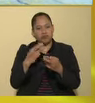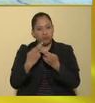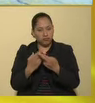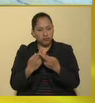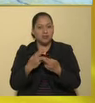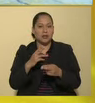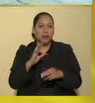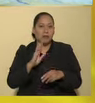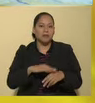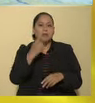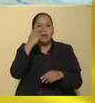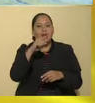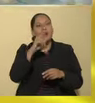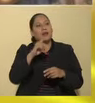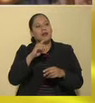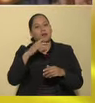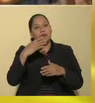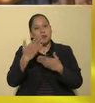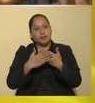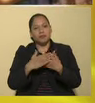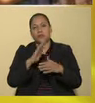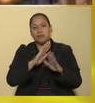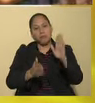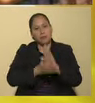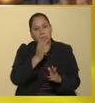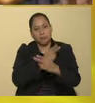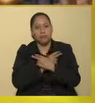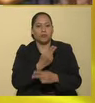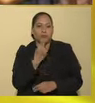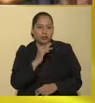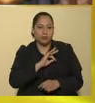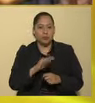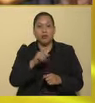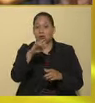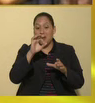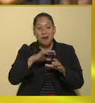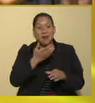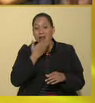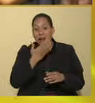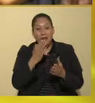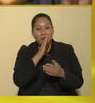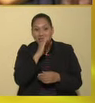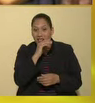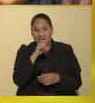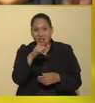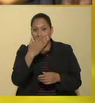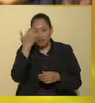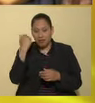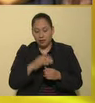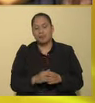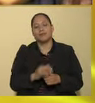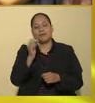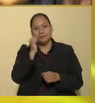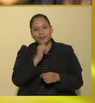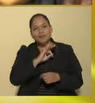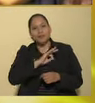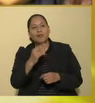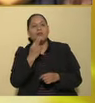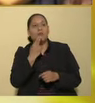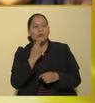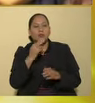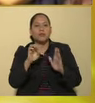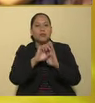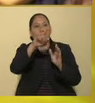menos asegurada para cuando llegue el momento de erogarla. Si no tenemos el hábito de ahorrar, bueno, siempre hay posibilidades de utilizar algunos servicios